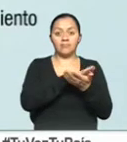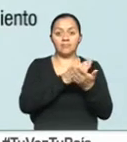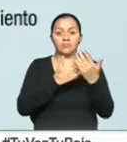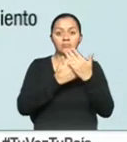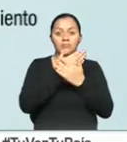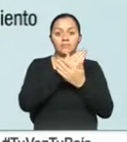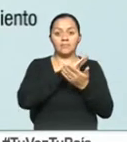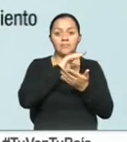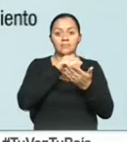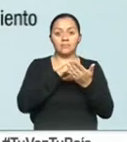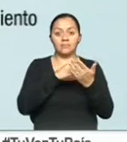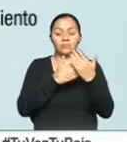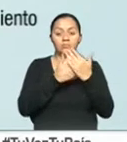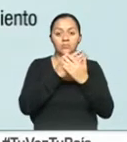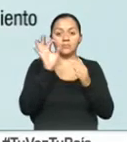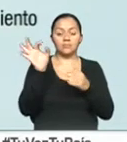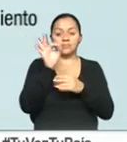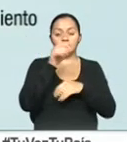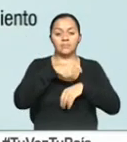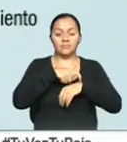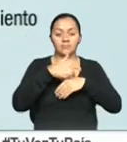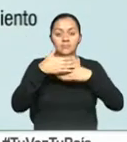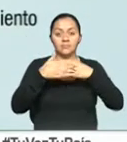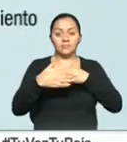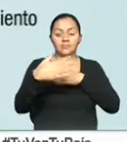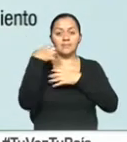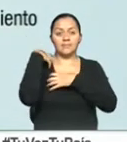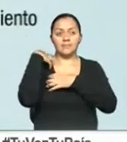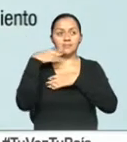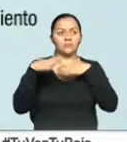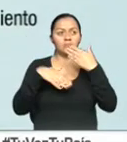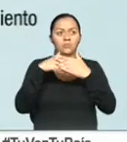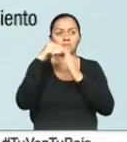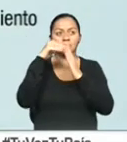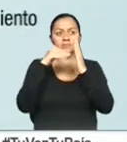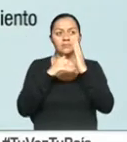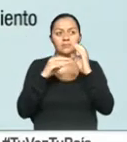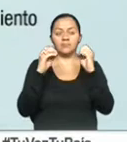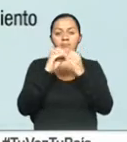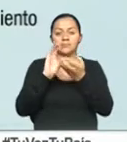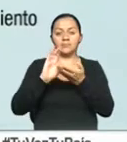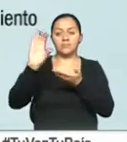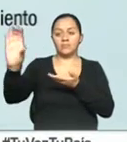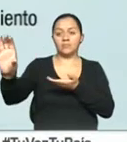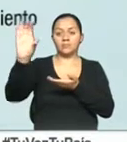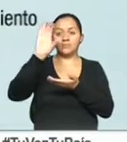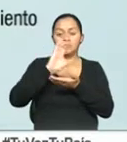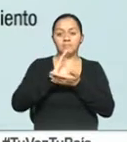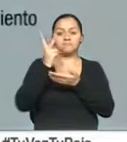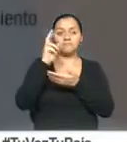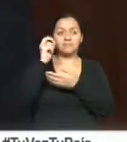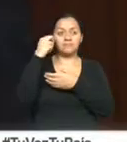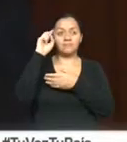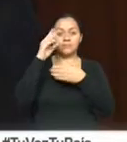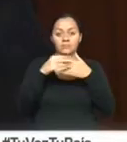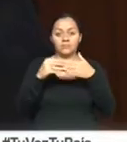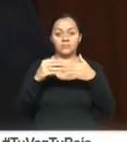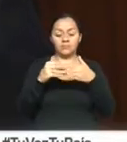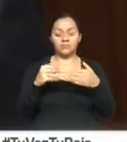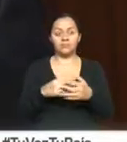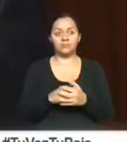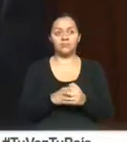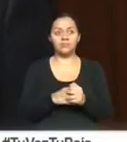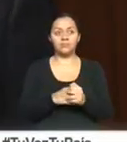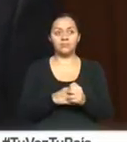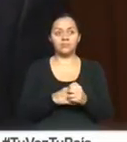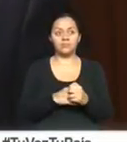central nueva por determinado número de periodos, la extensión de las garantías y una indemnización económica. Sigamos, por favor.